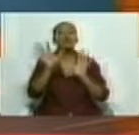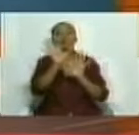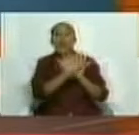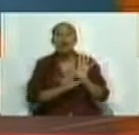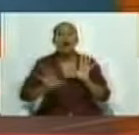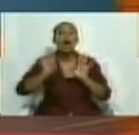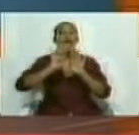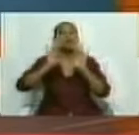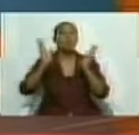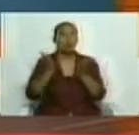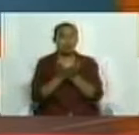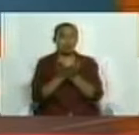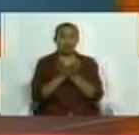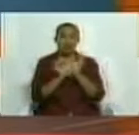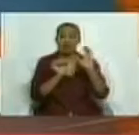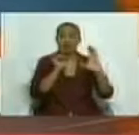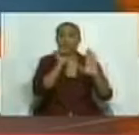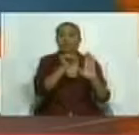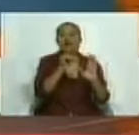hasta la